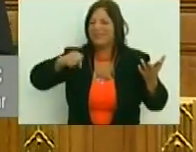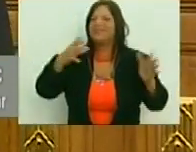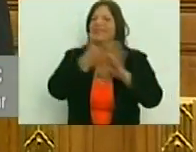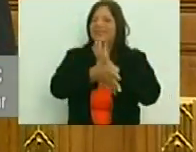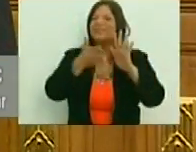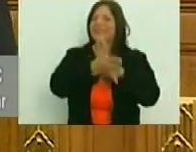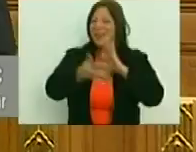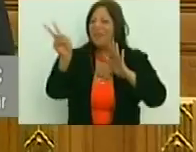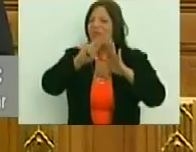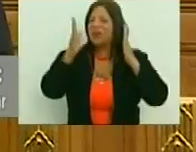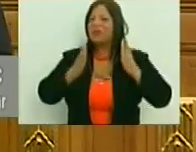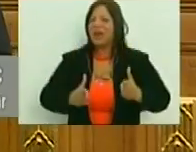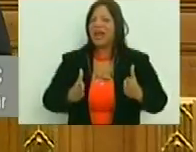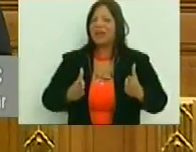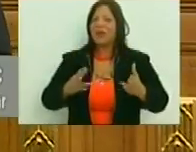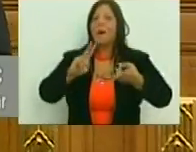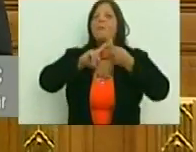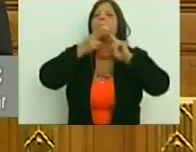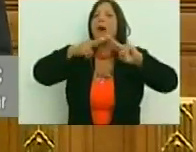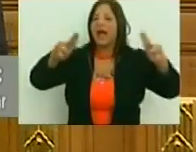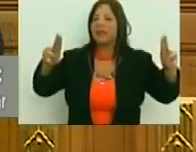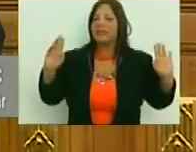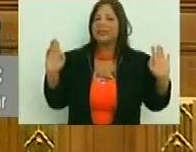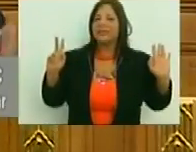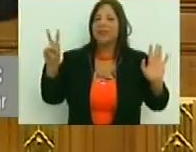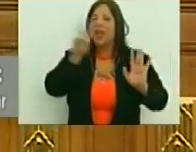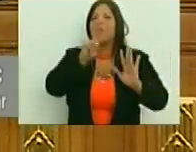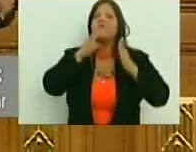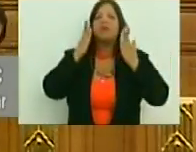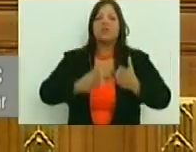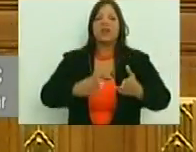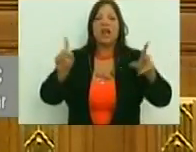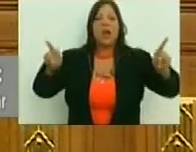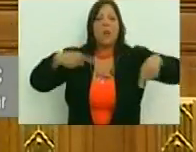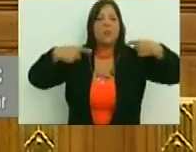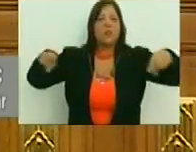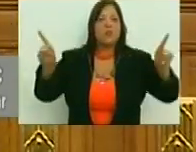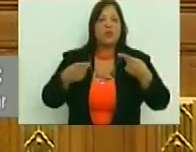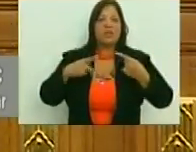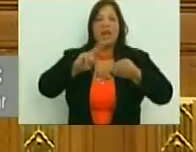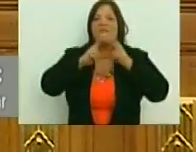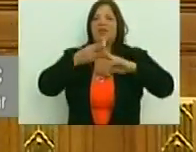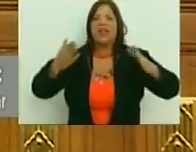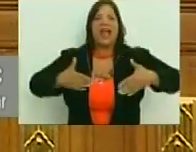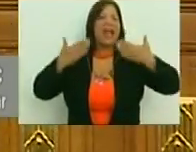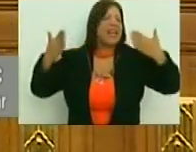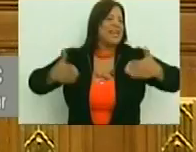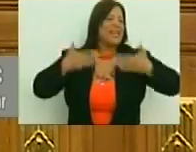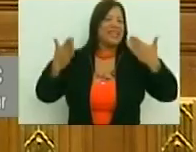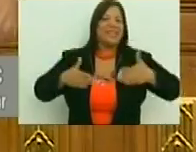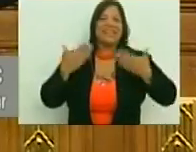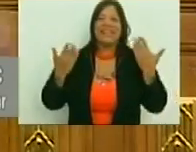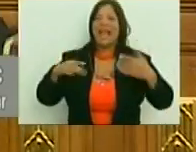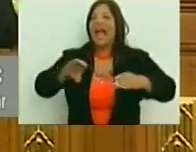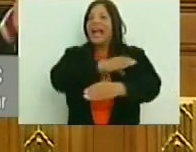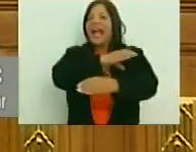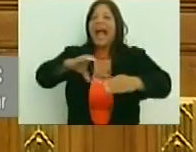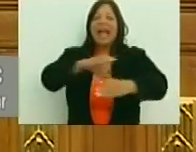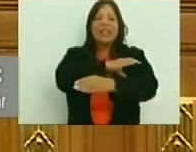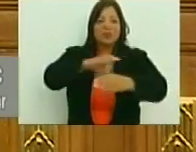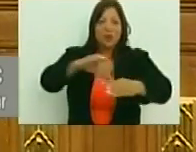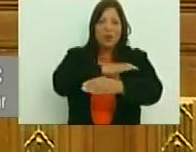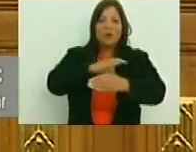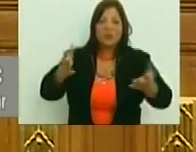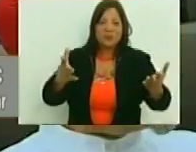¿Quién puede negar que el venezolano es paz? ¿Que el venezolano es música? ¿Que el venezolano es alegría? ¿Que el venezolano es canto? ¿Quién lo puede